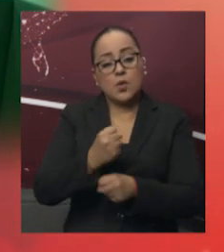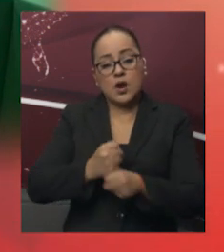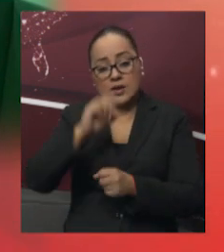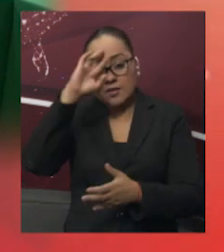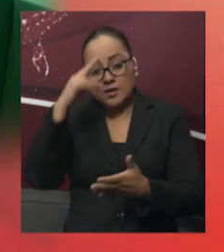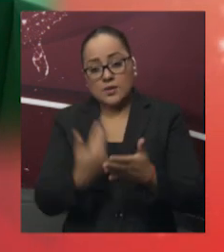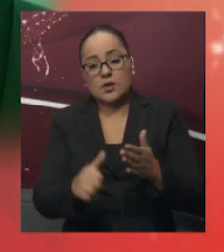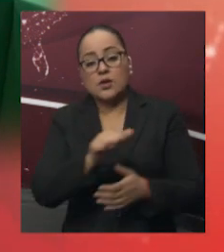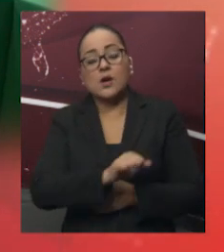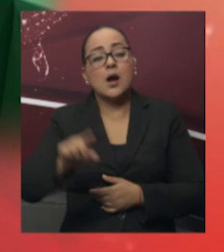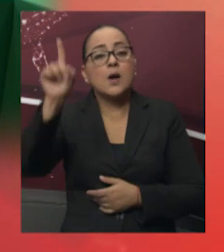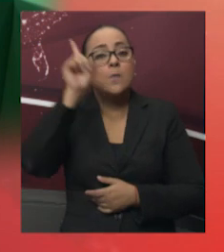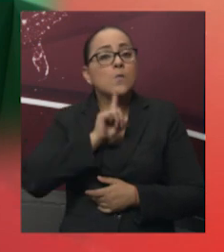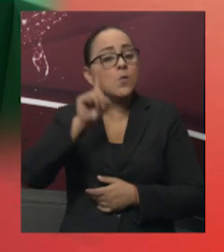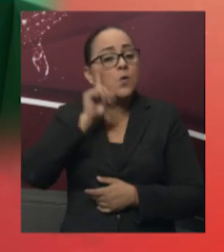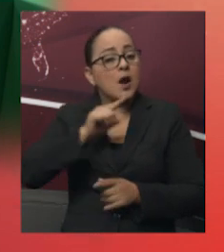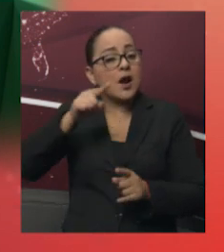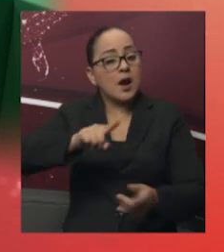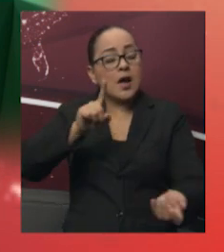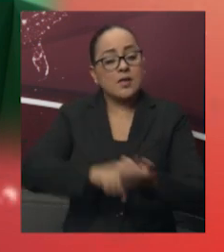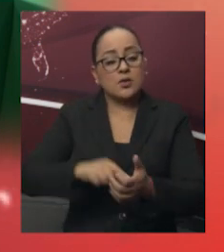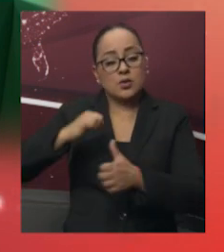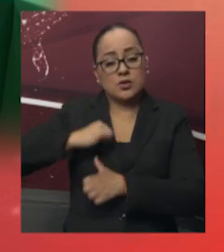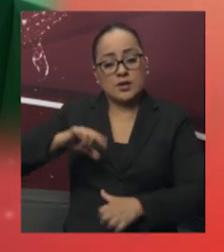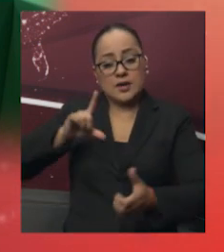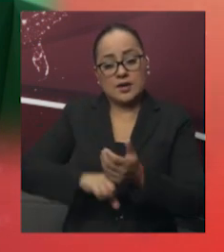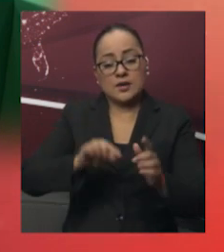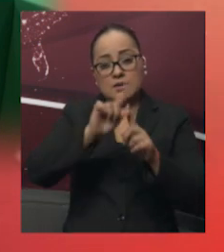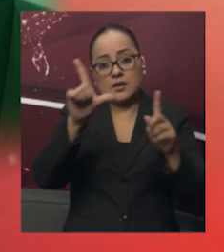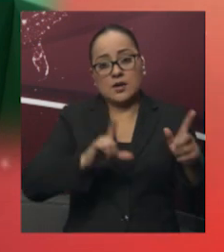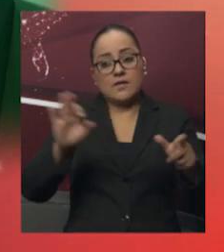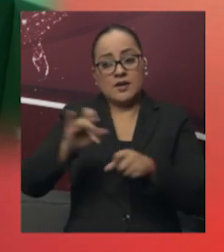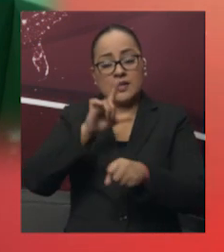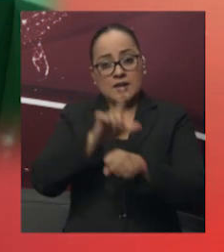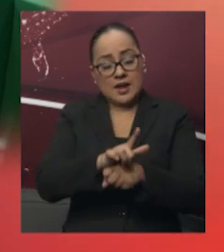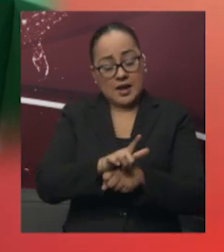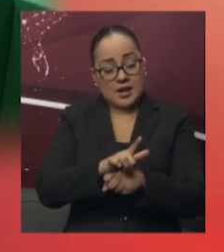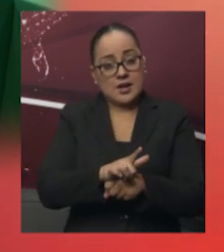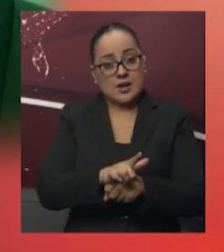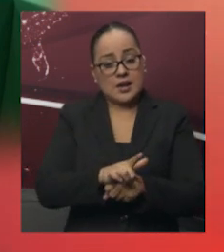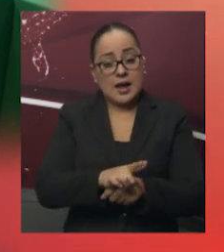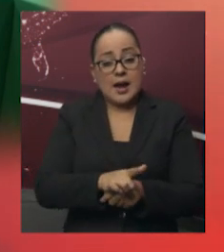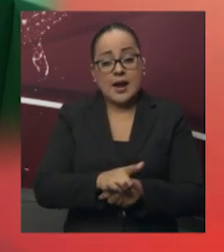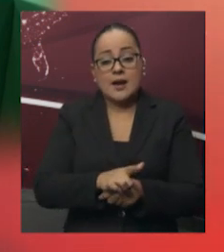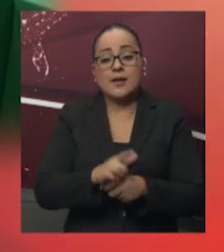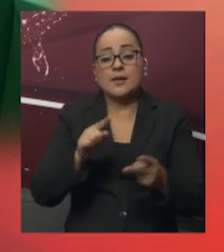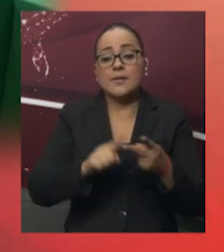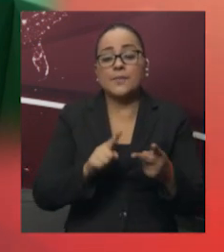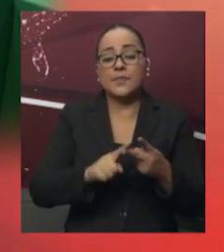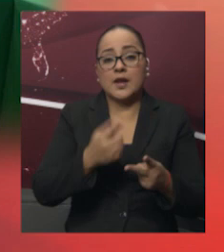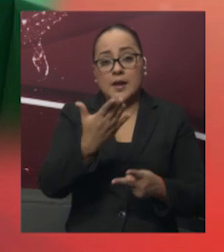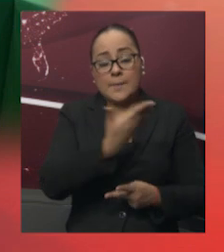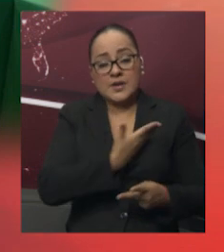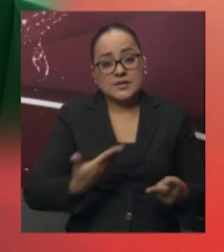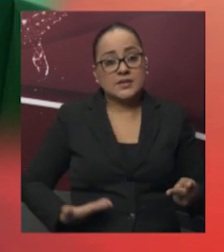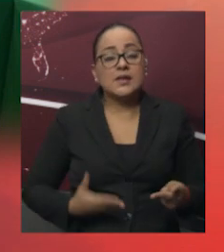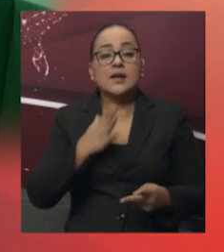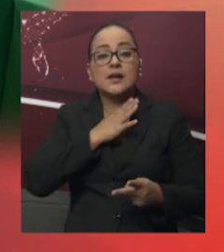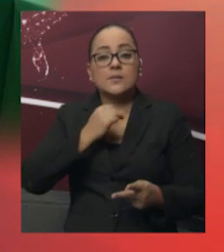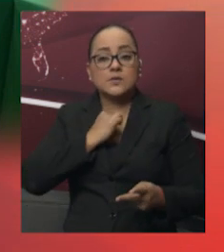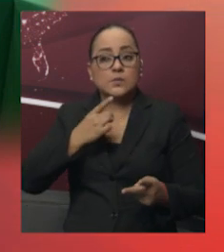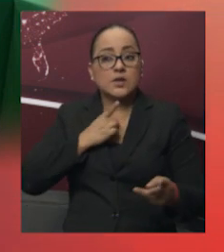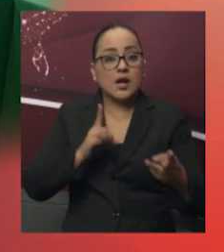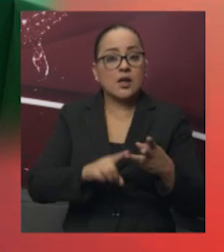en todas las autoridades del país, federales en sus 3 niveles, ejecutivo, legislativo,